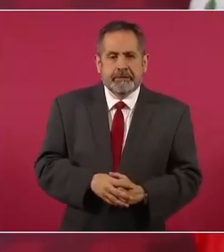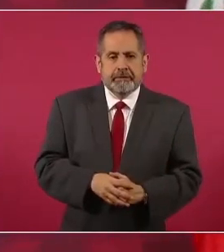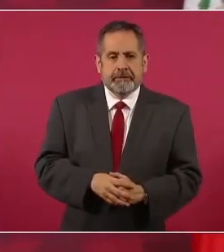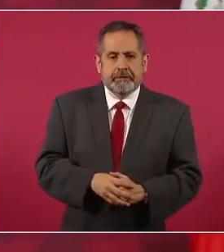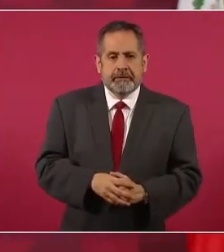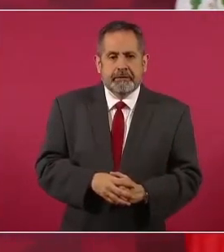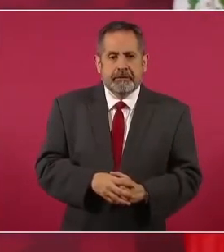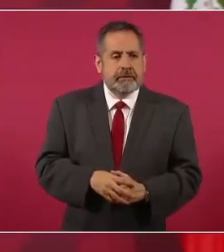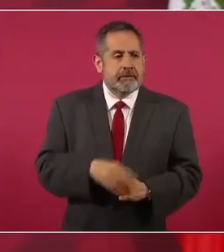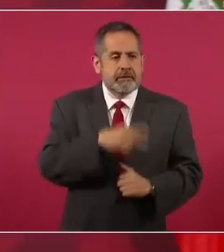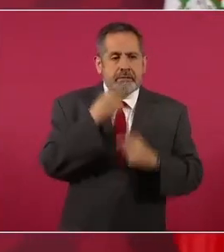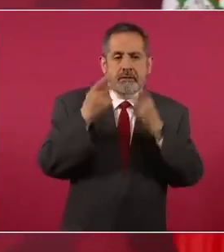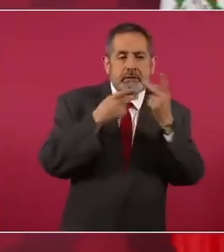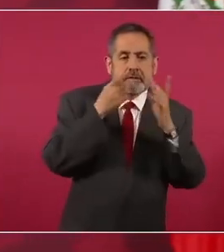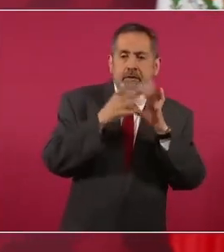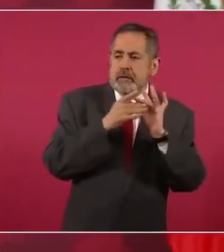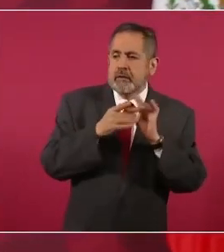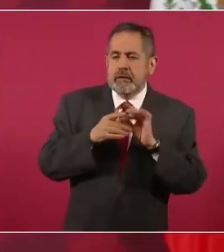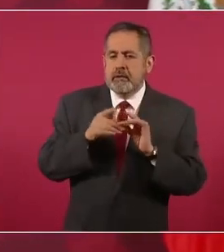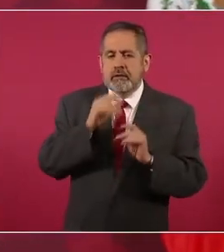en tabú,